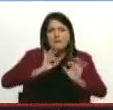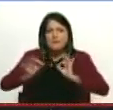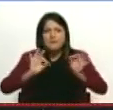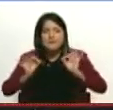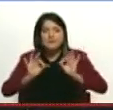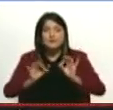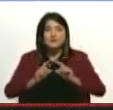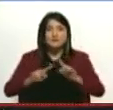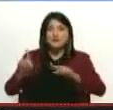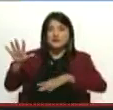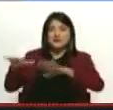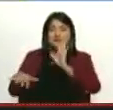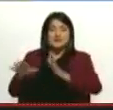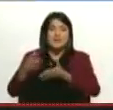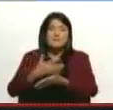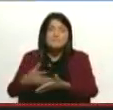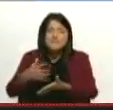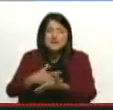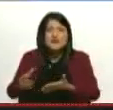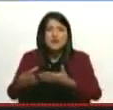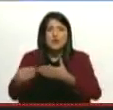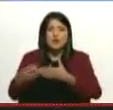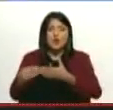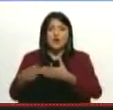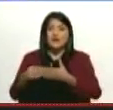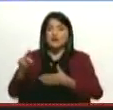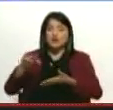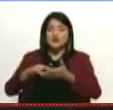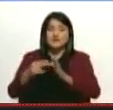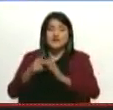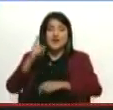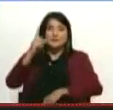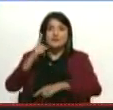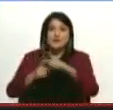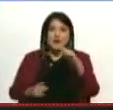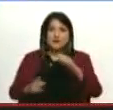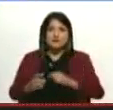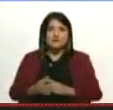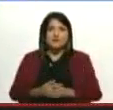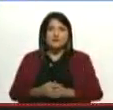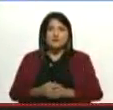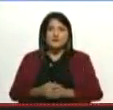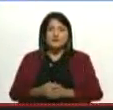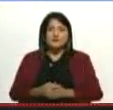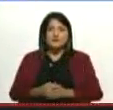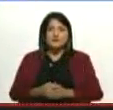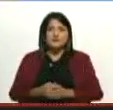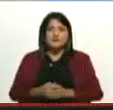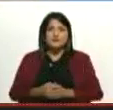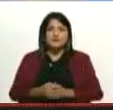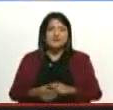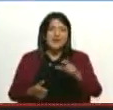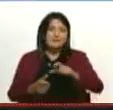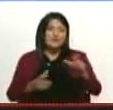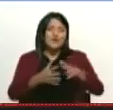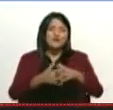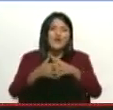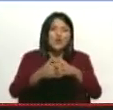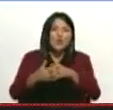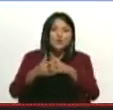son solo son la mitad de lo que los americanos gastan anualmente en pizza